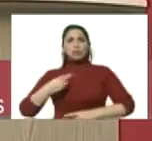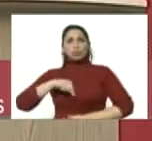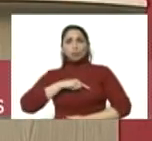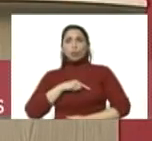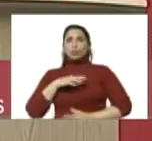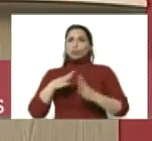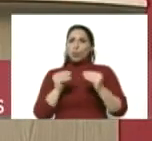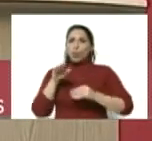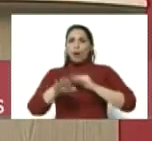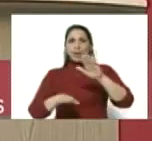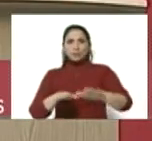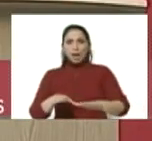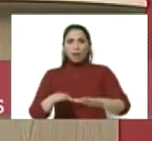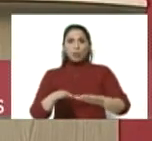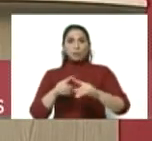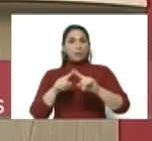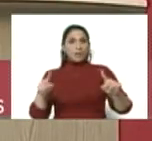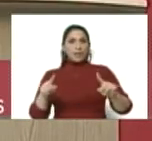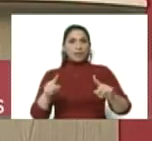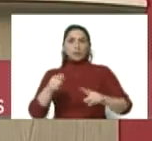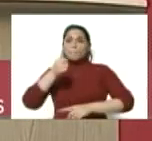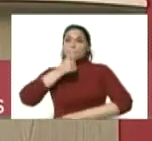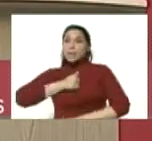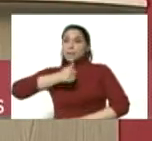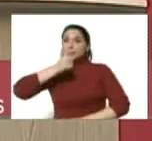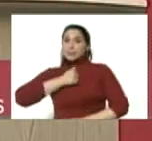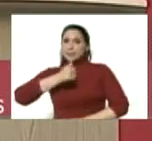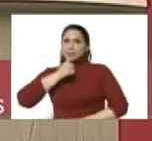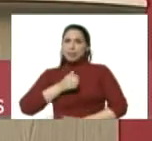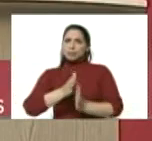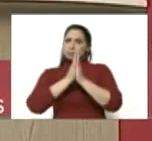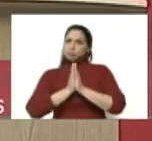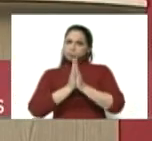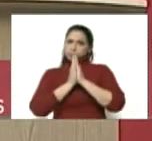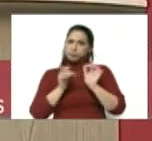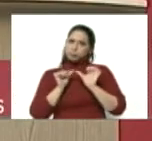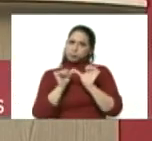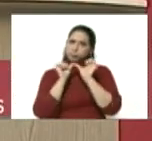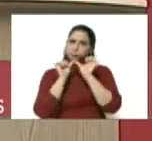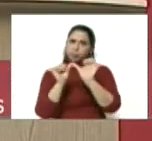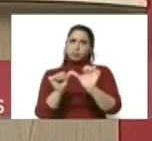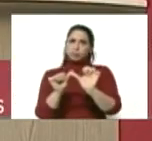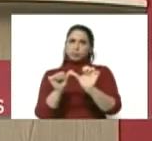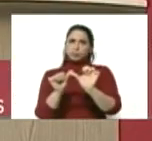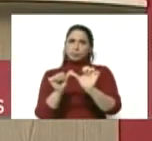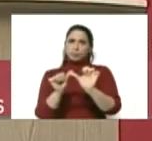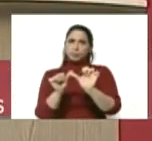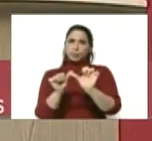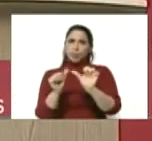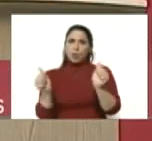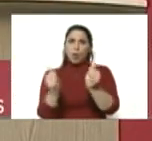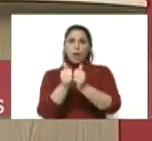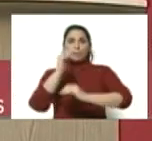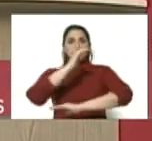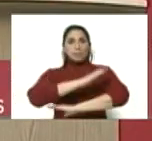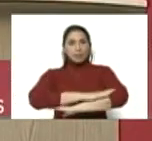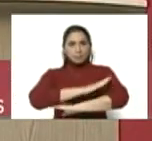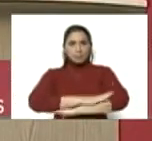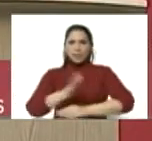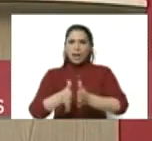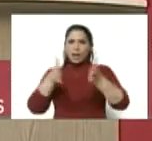avanzado, todo lo contrario. Con mucha paciencia, seguir manteniéndonos con disciplina, con